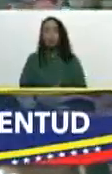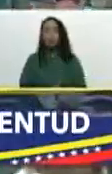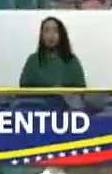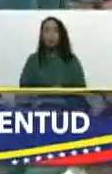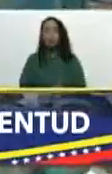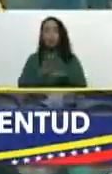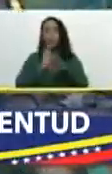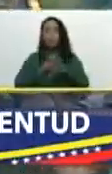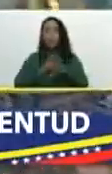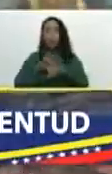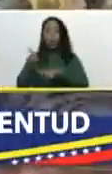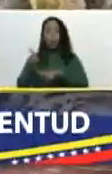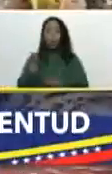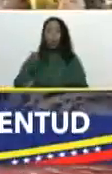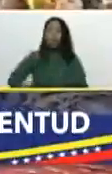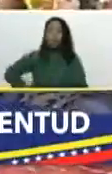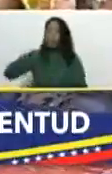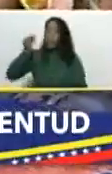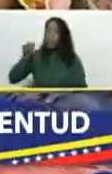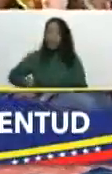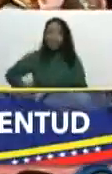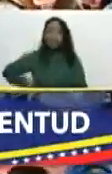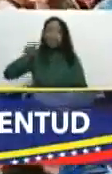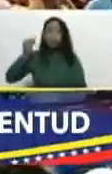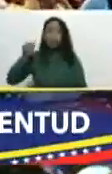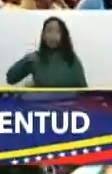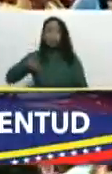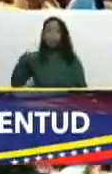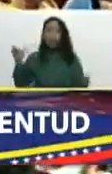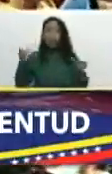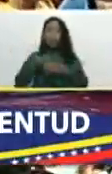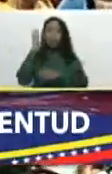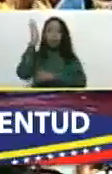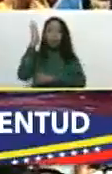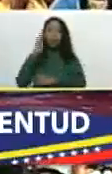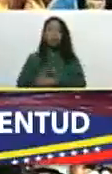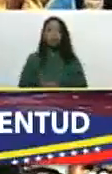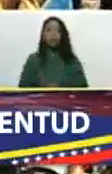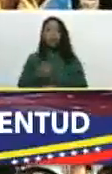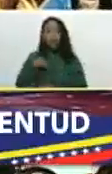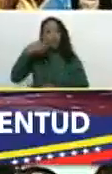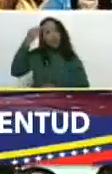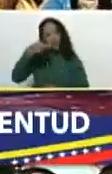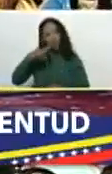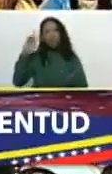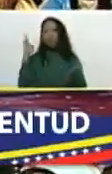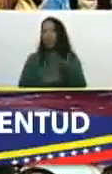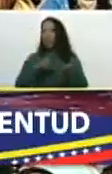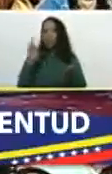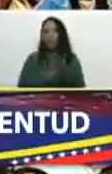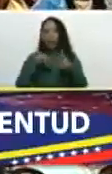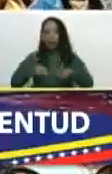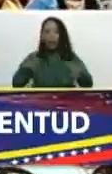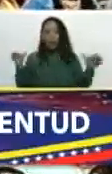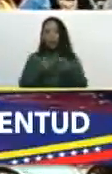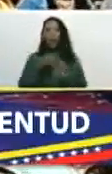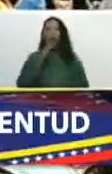Por eso es tan importante este congreso. Yo creo de verdad que este congreso de la